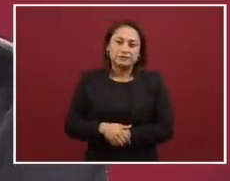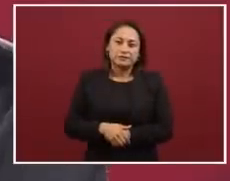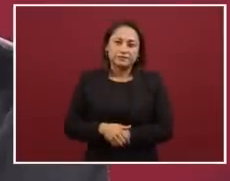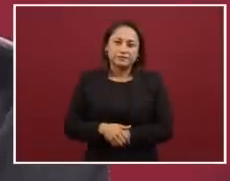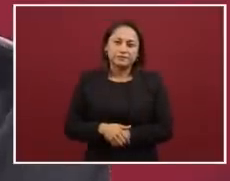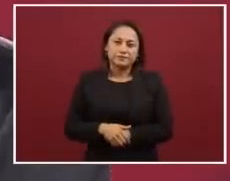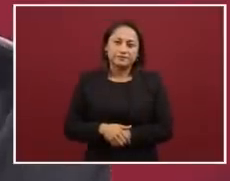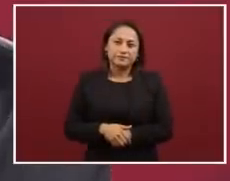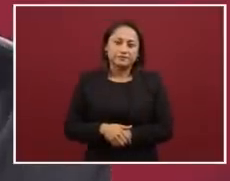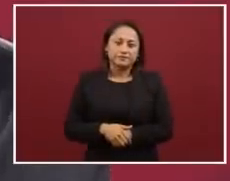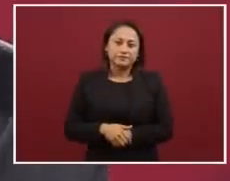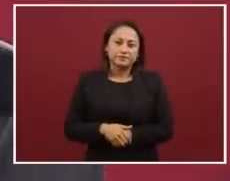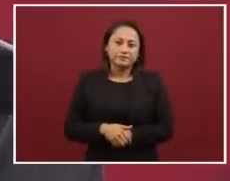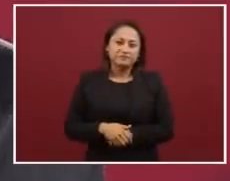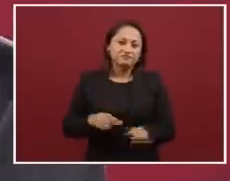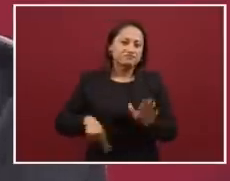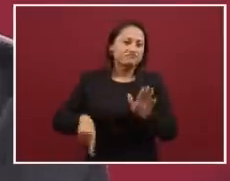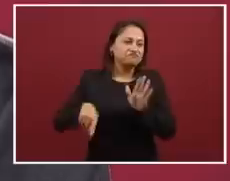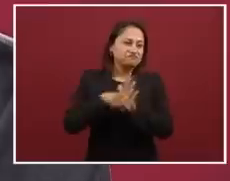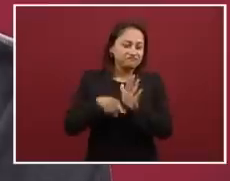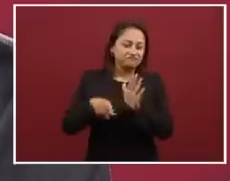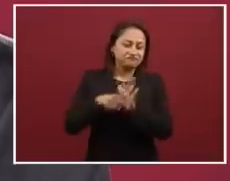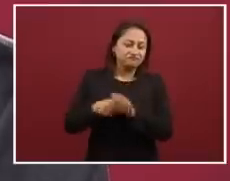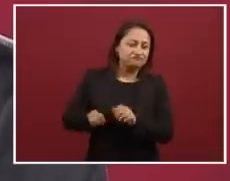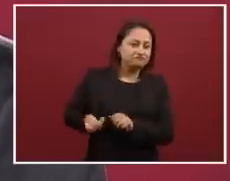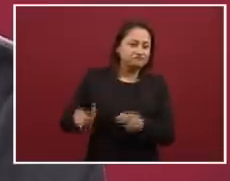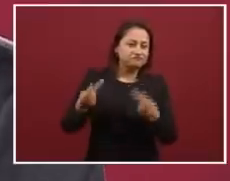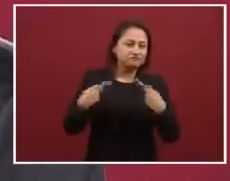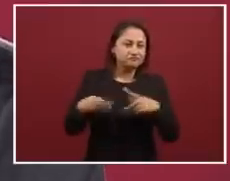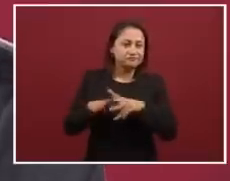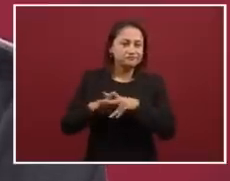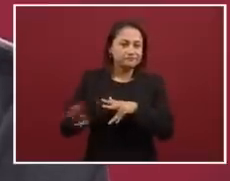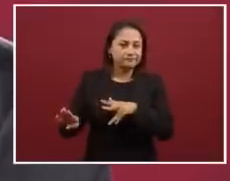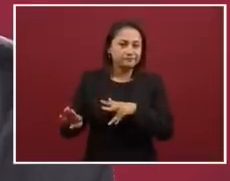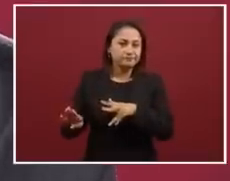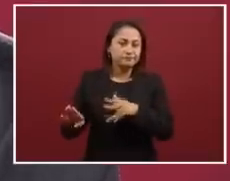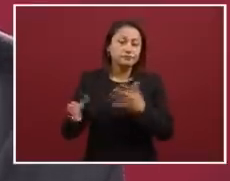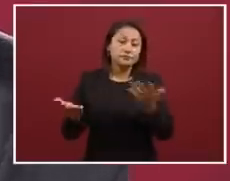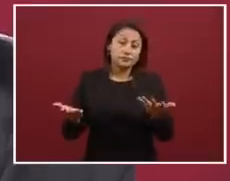no se repitan, llamo a eso,